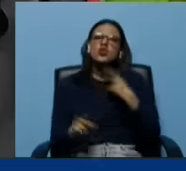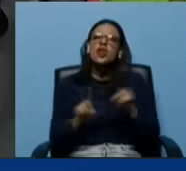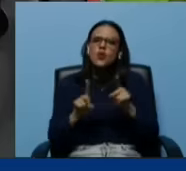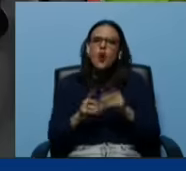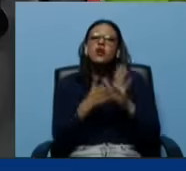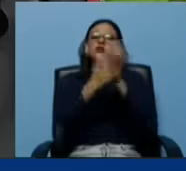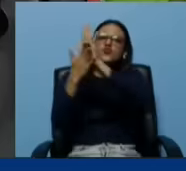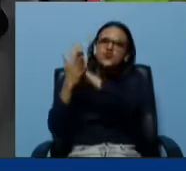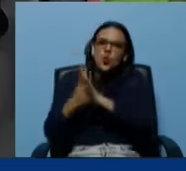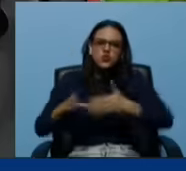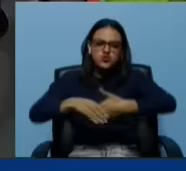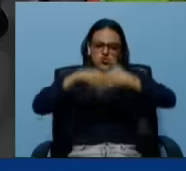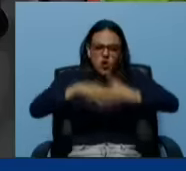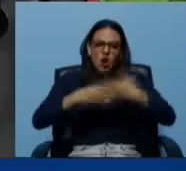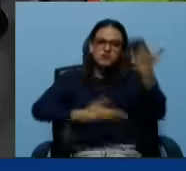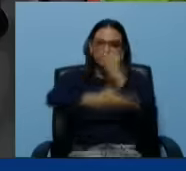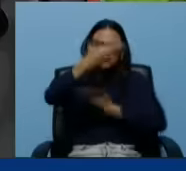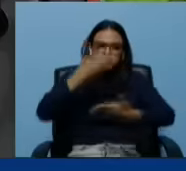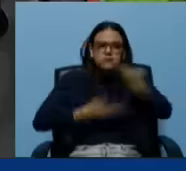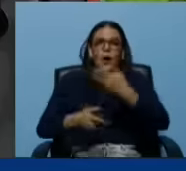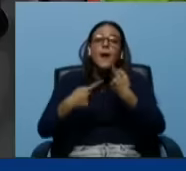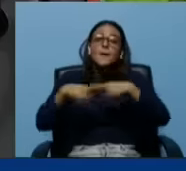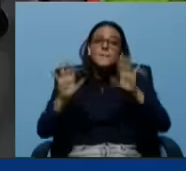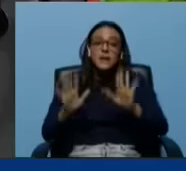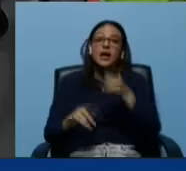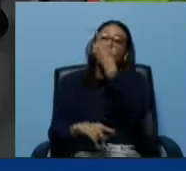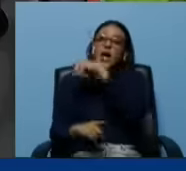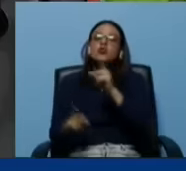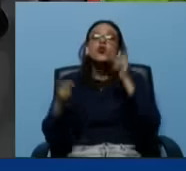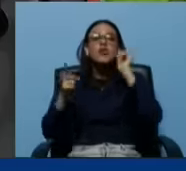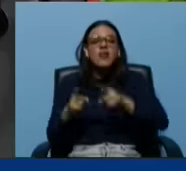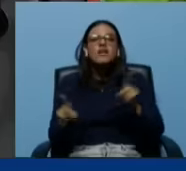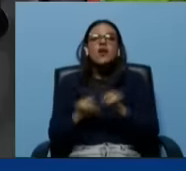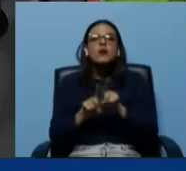Unidos. Sin embargo, ellos tienen que cesar